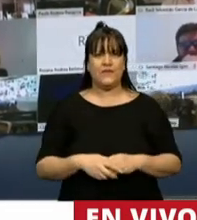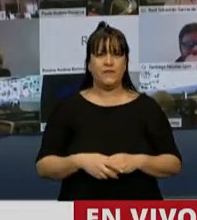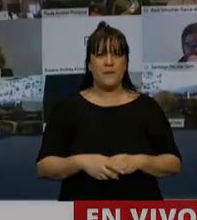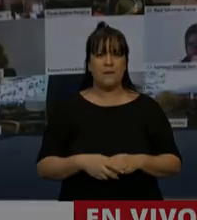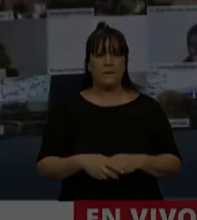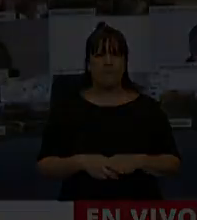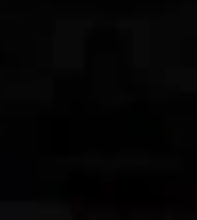Gracias, diputada.